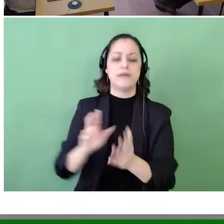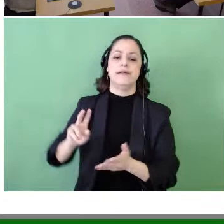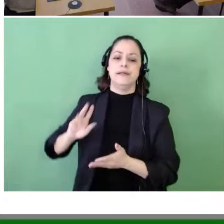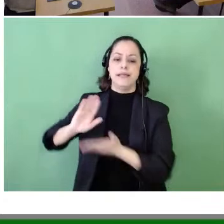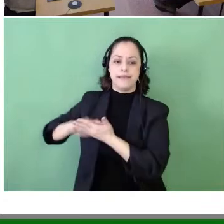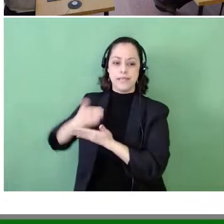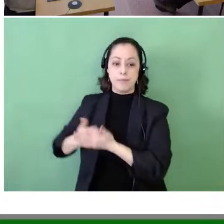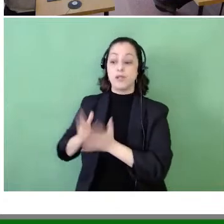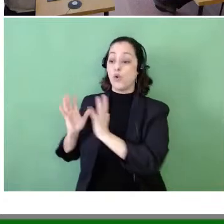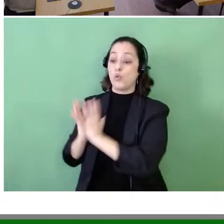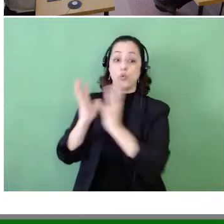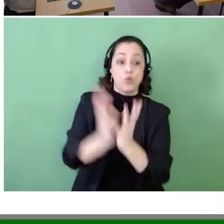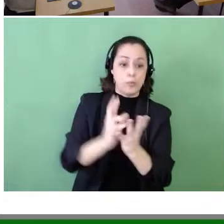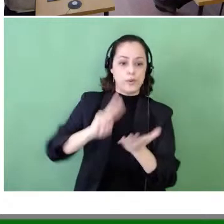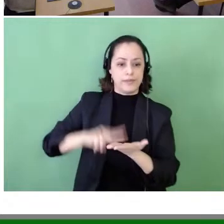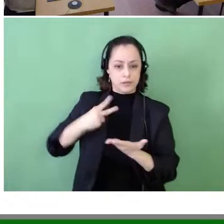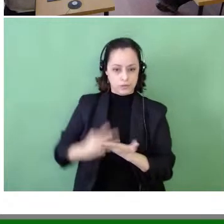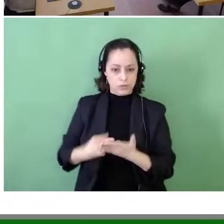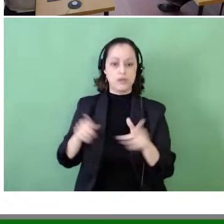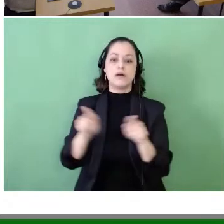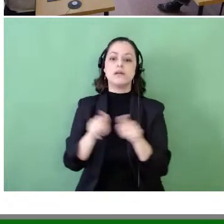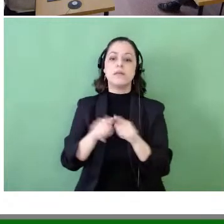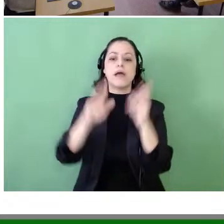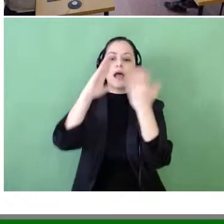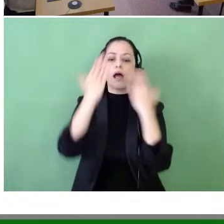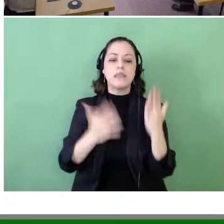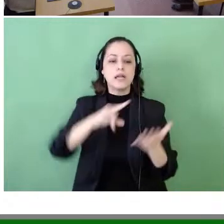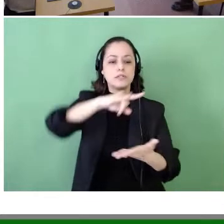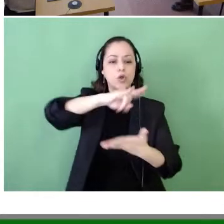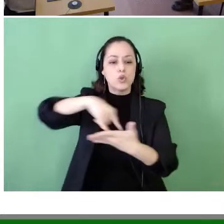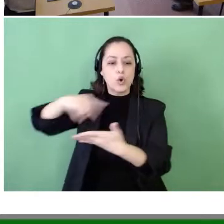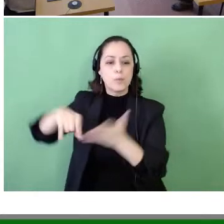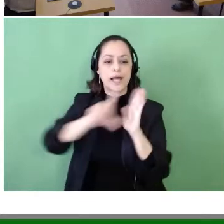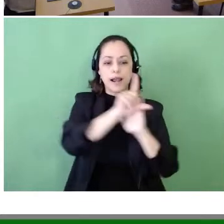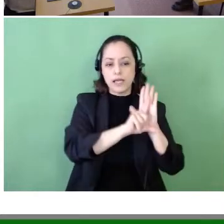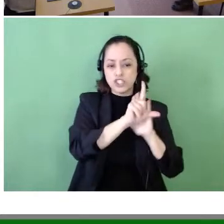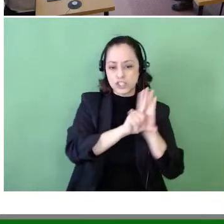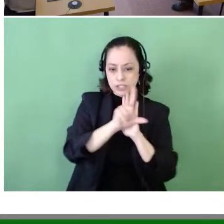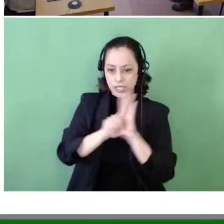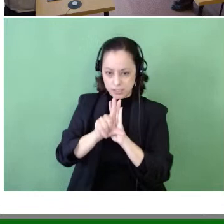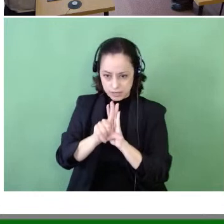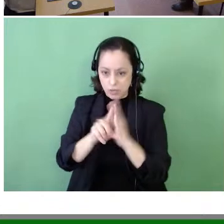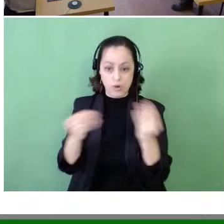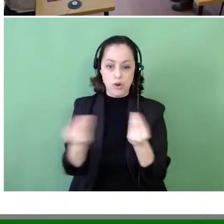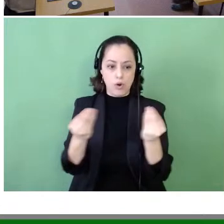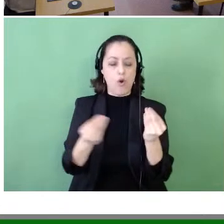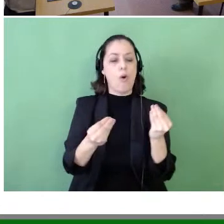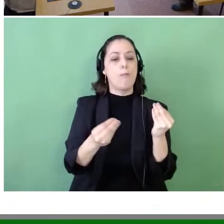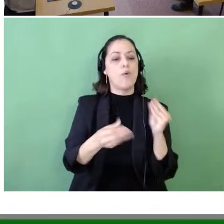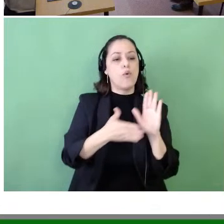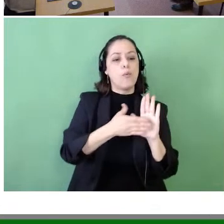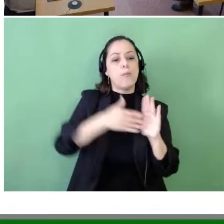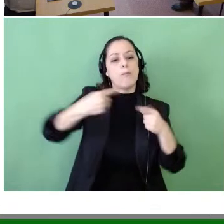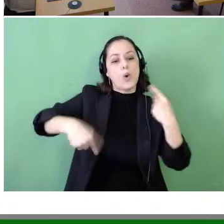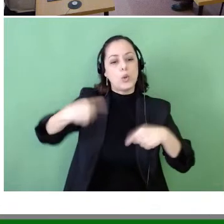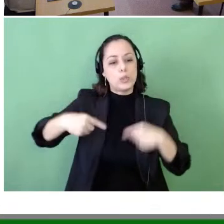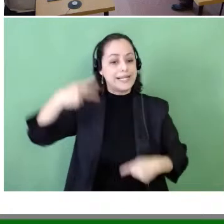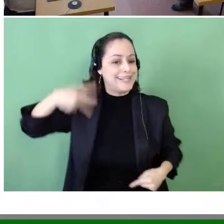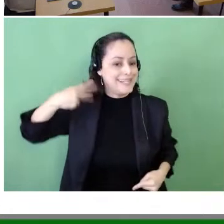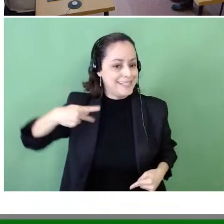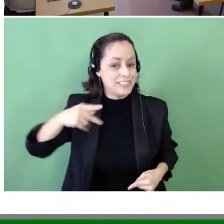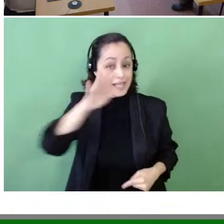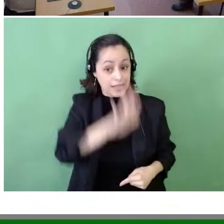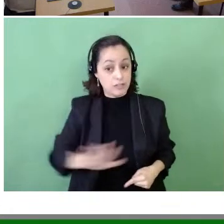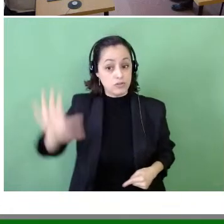nacionales, nos basando en documentos y en legislaciones desde un análisis de temas que relacionan